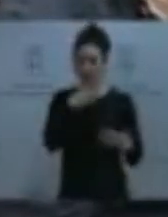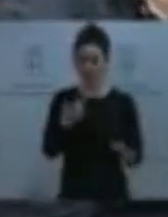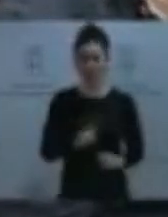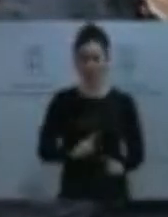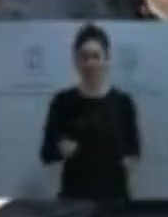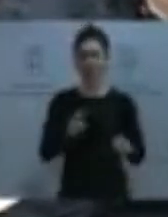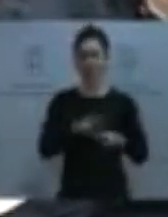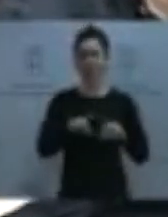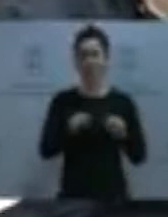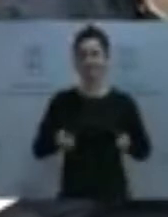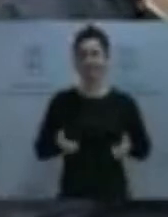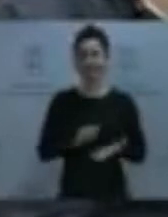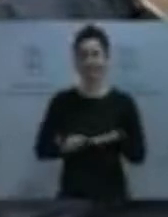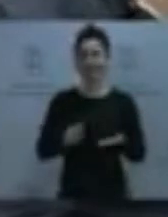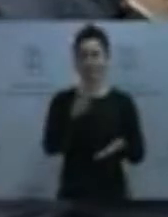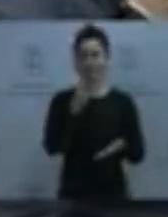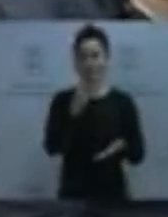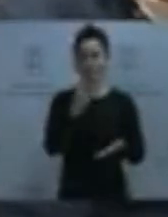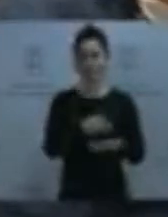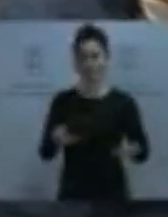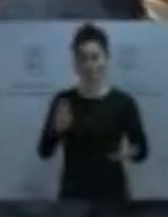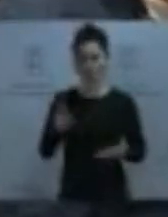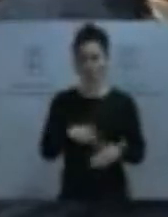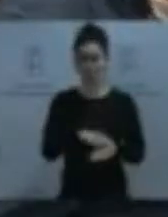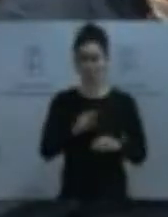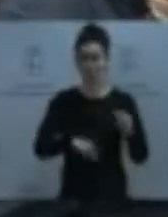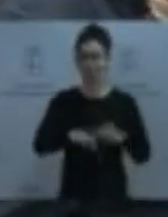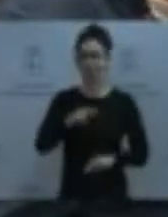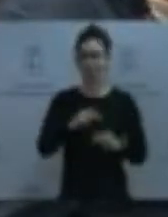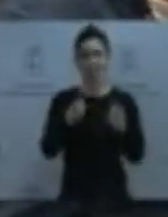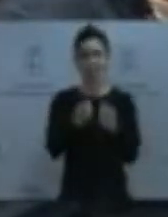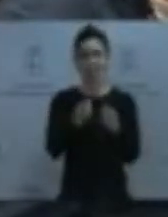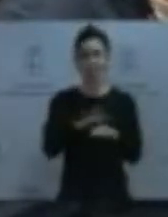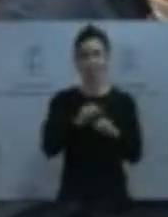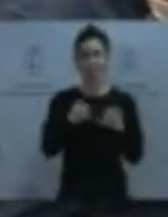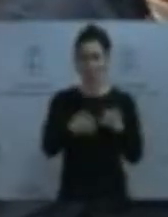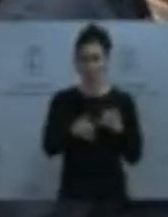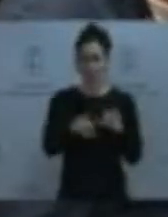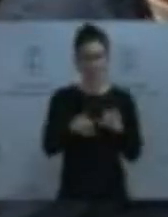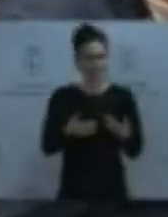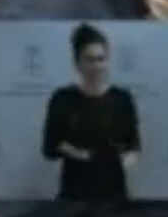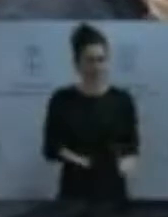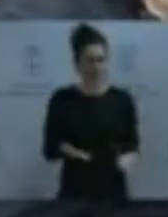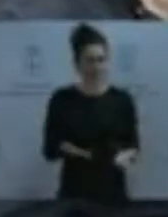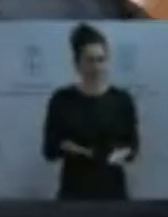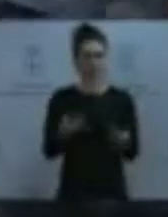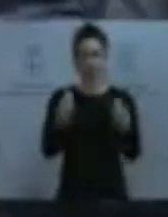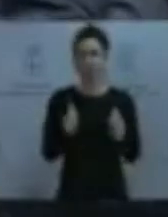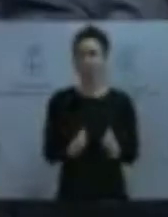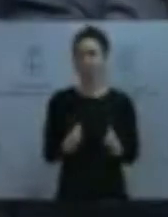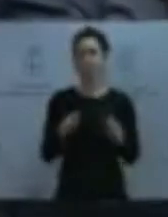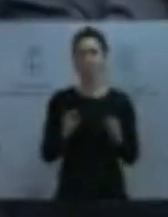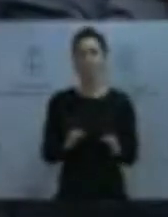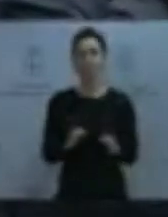euros en la infraestructura necesaria para que Telecable pudiera llevar su señal de televisión analógica. Ningún otro operador